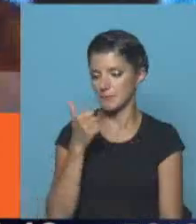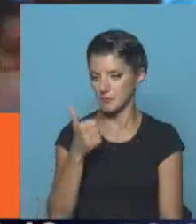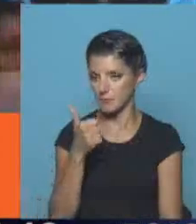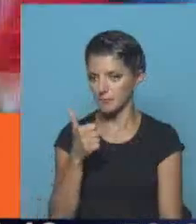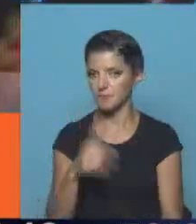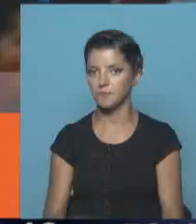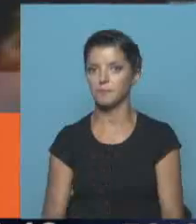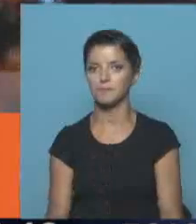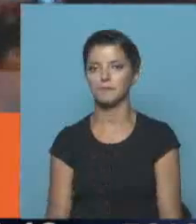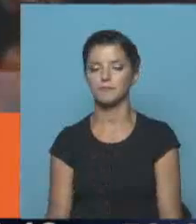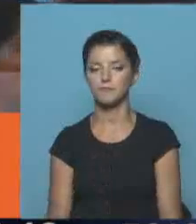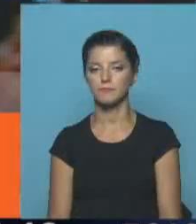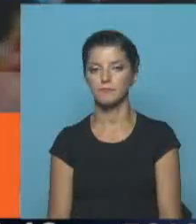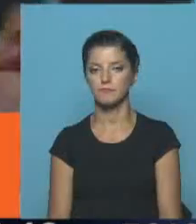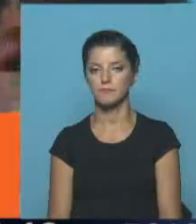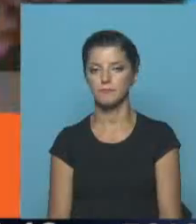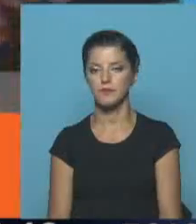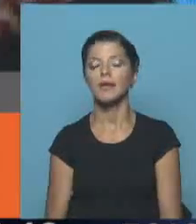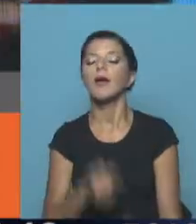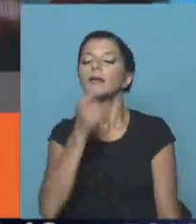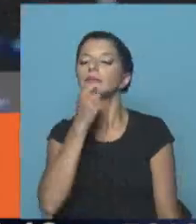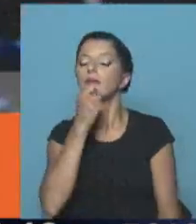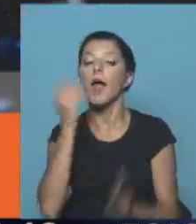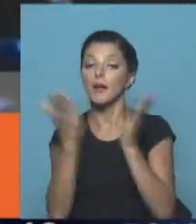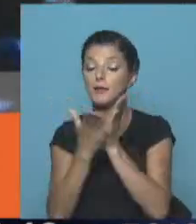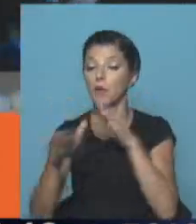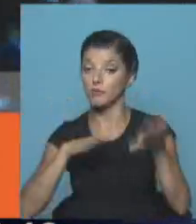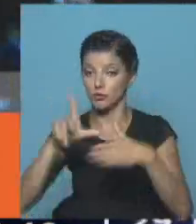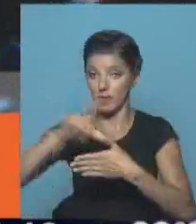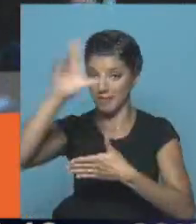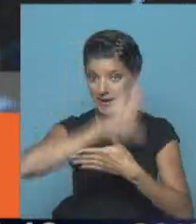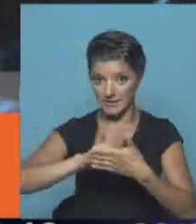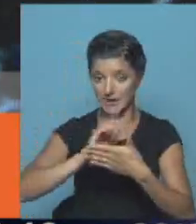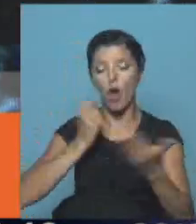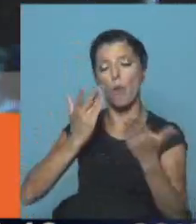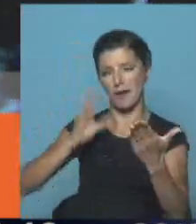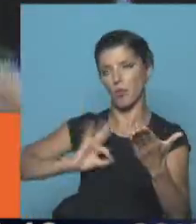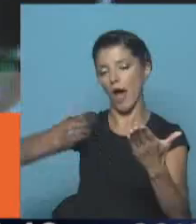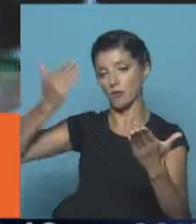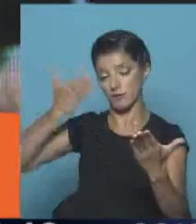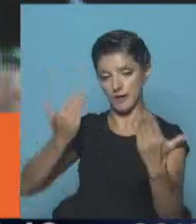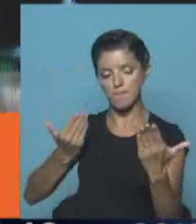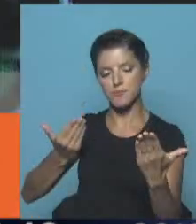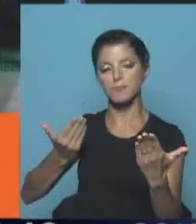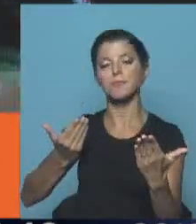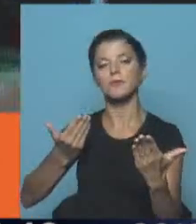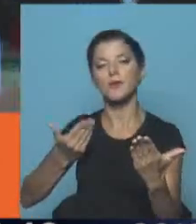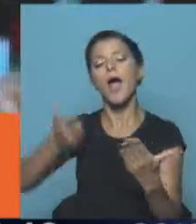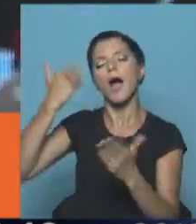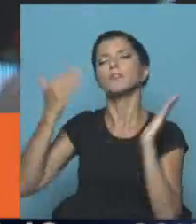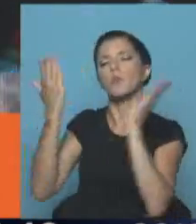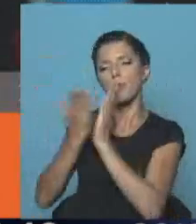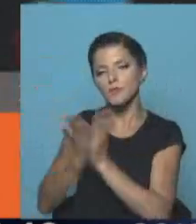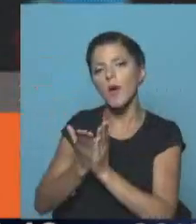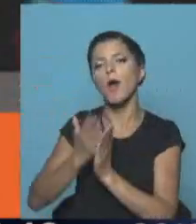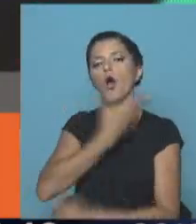mira la situación de la región actual en comparación con lo que pasaba hace algunos años, uno ve que cuando uno analizaba los gobiernos nacional